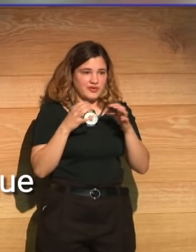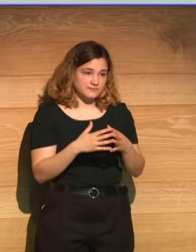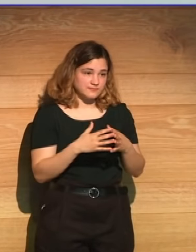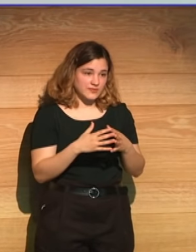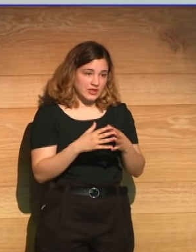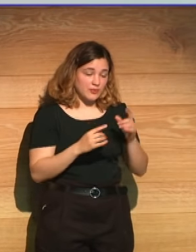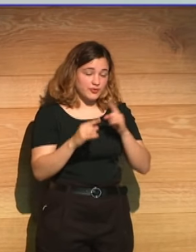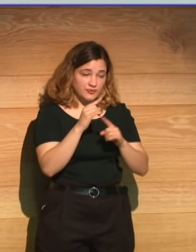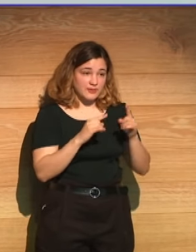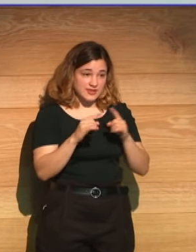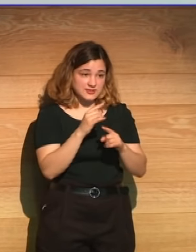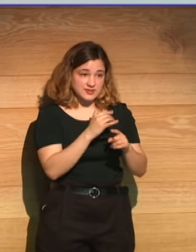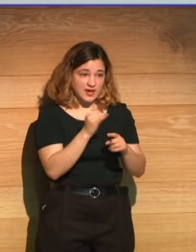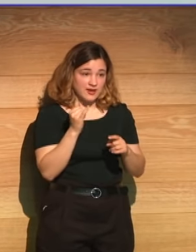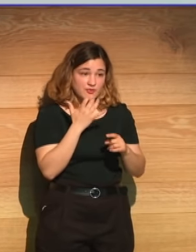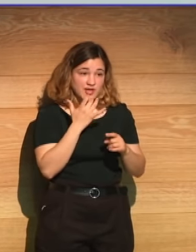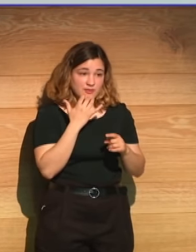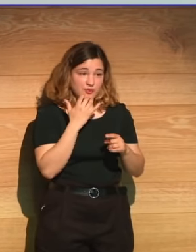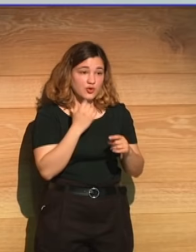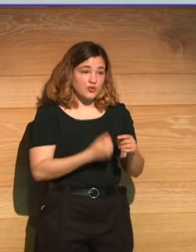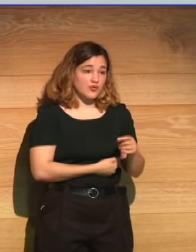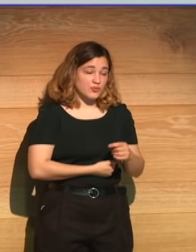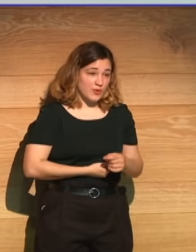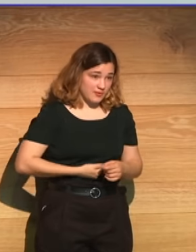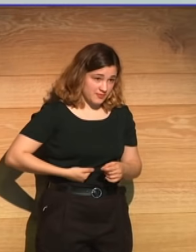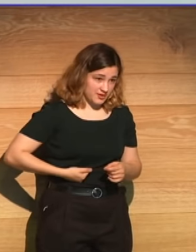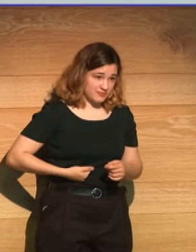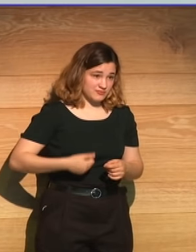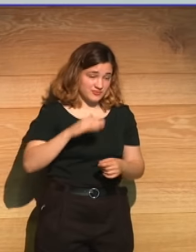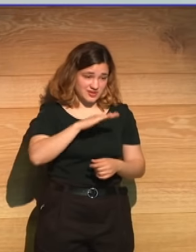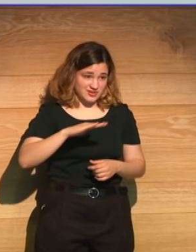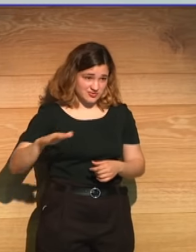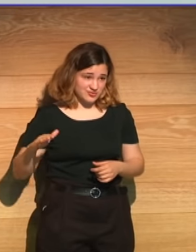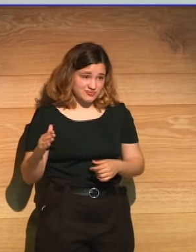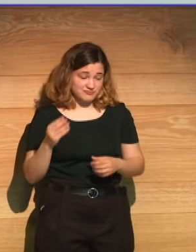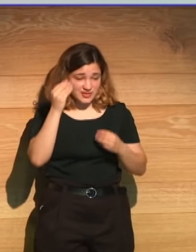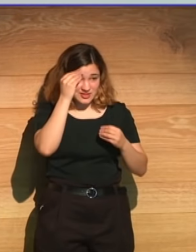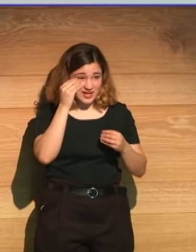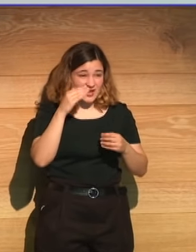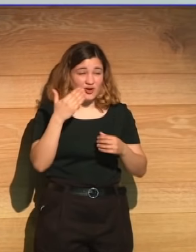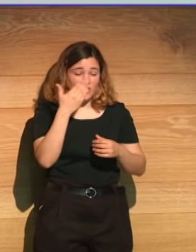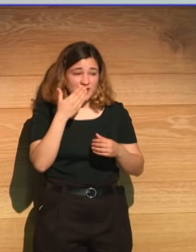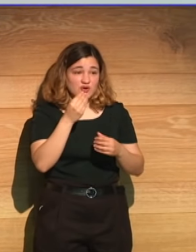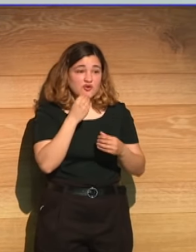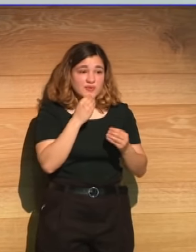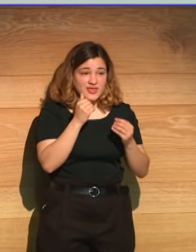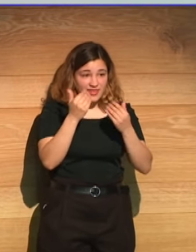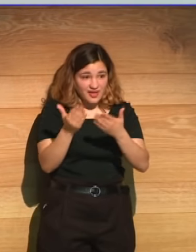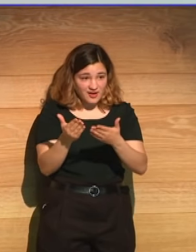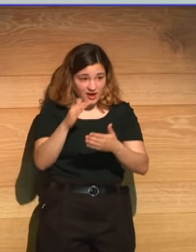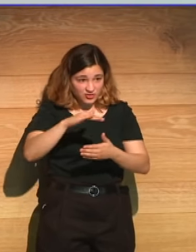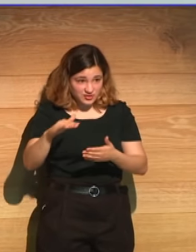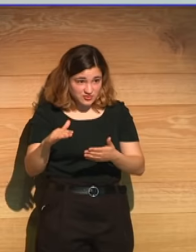supported. El incremento de la desnutrición en los niños y las niñas, pensar que la comida que reciben en las escuelas muchas veces es la